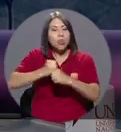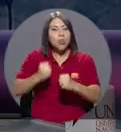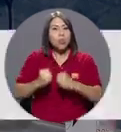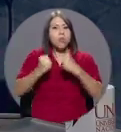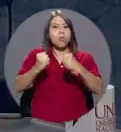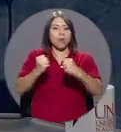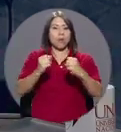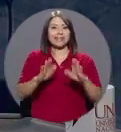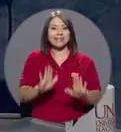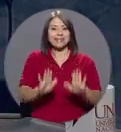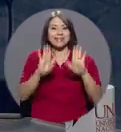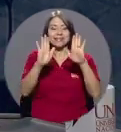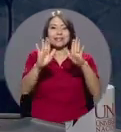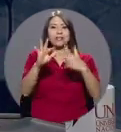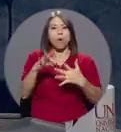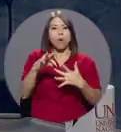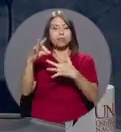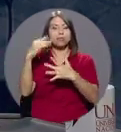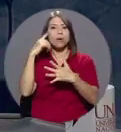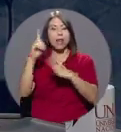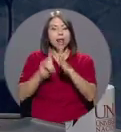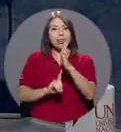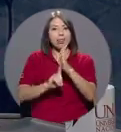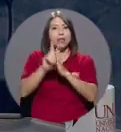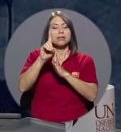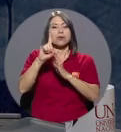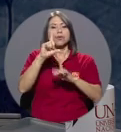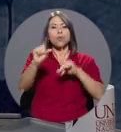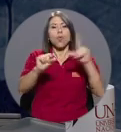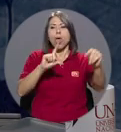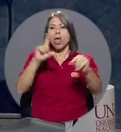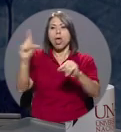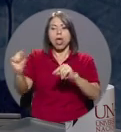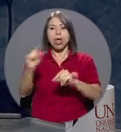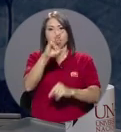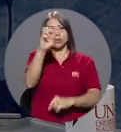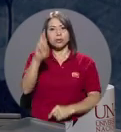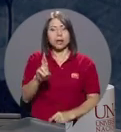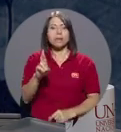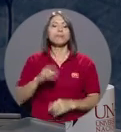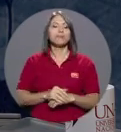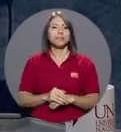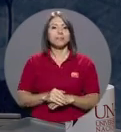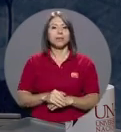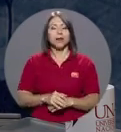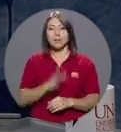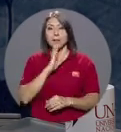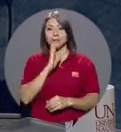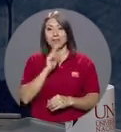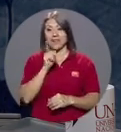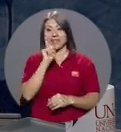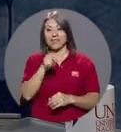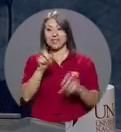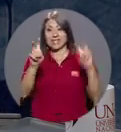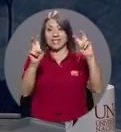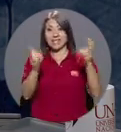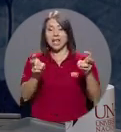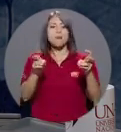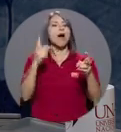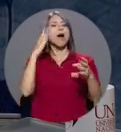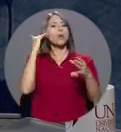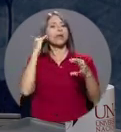los últimos años y que es una excelente alternativa para el desarrollo de la zona rural costarricense. Y vamos a hablar de este